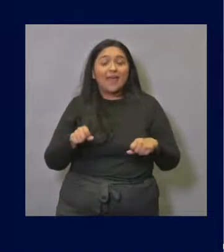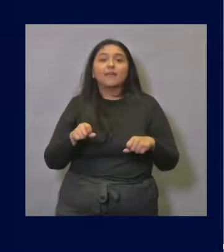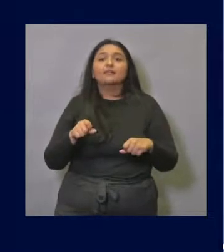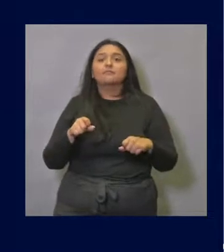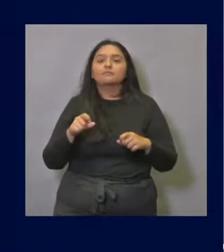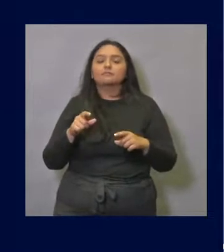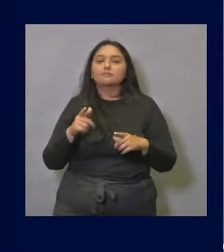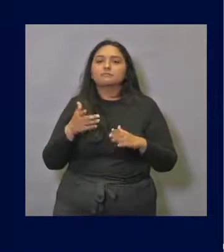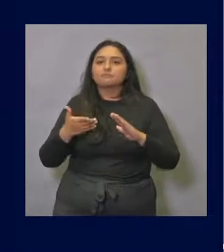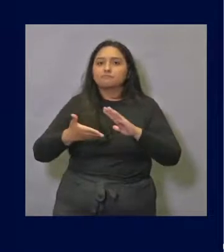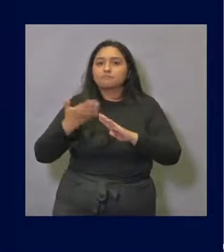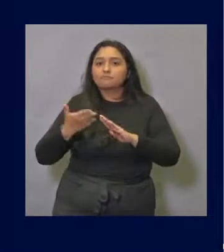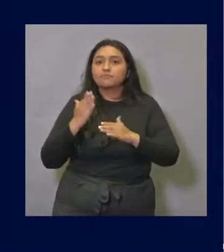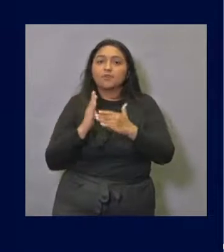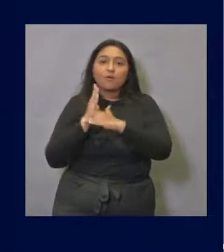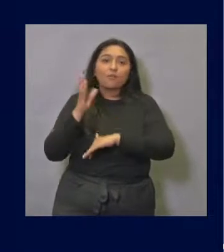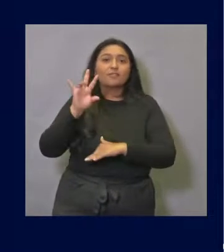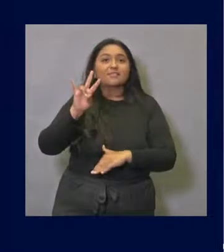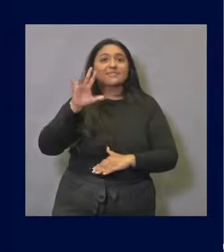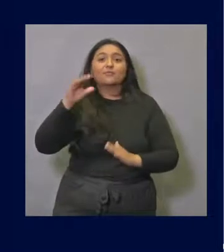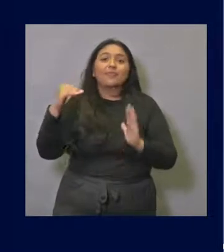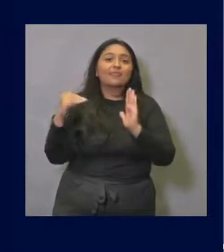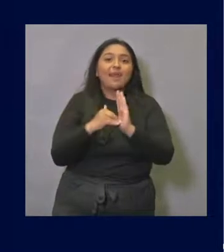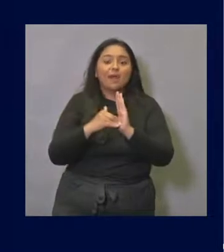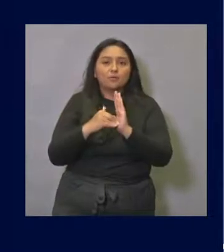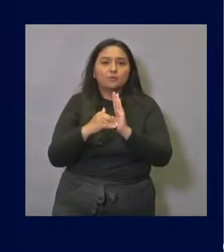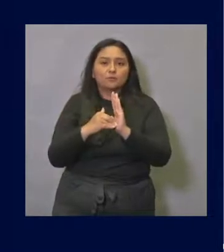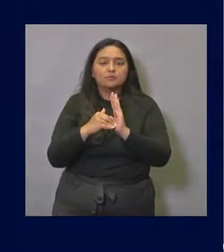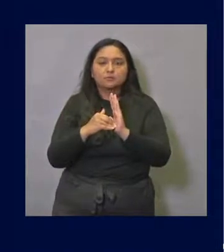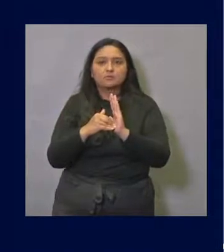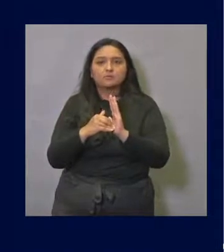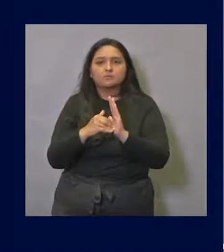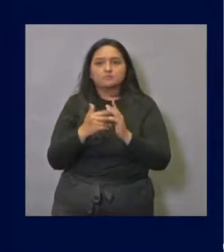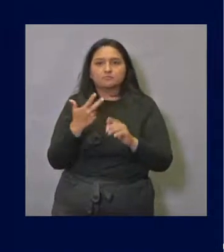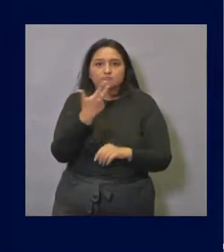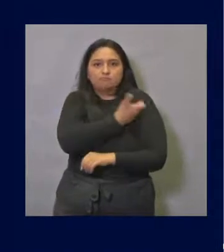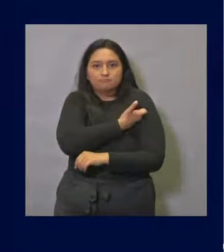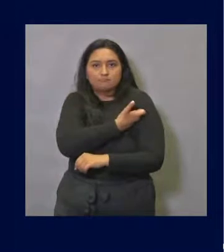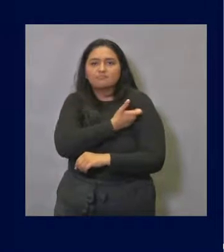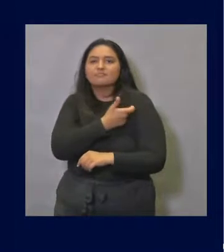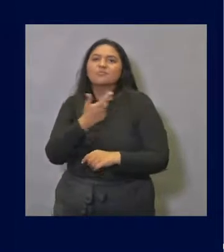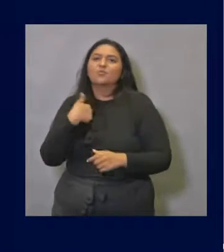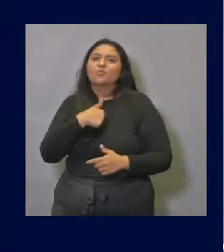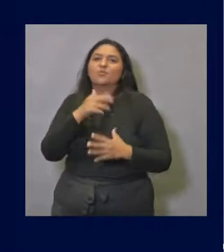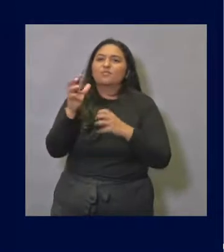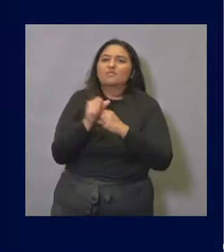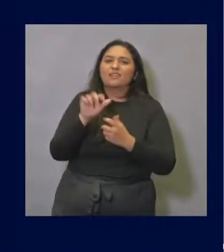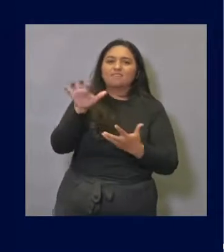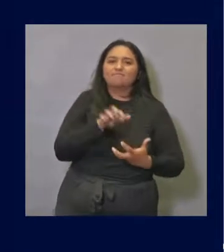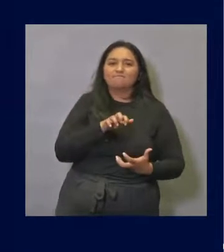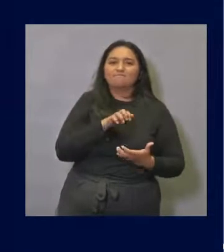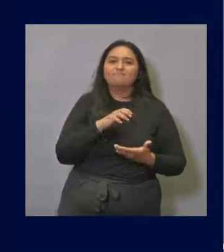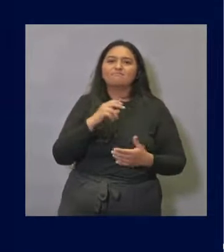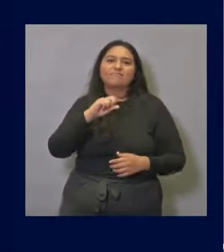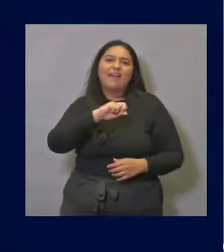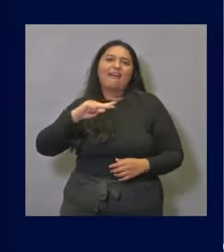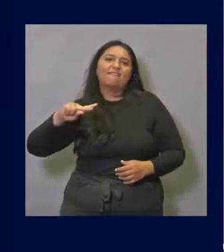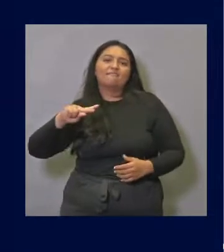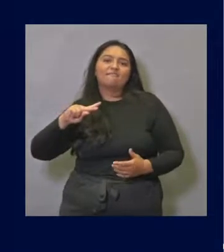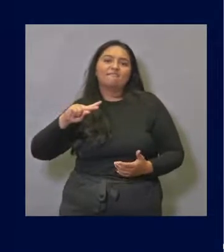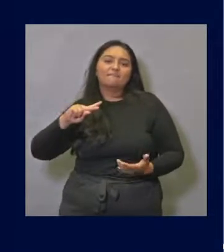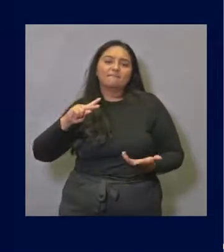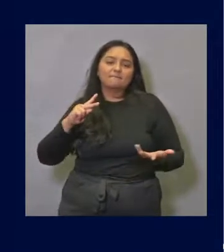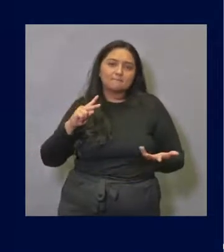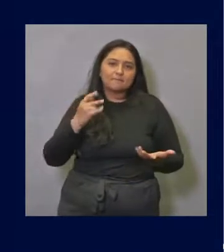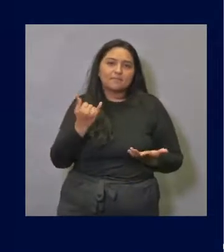734,000 dosis de vacunas, que representa más del doble de la cantidad de vacunas que recibimos esta semana.